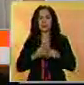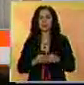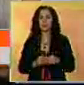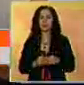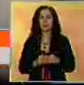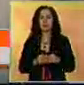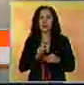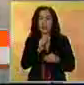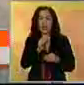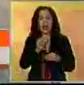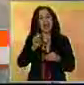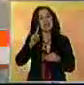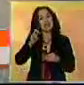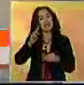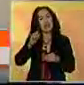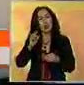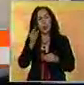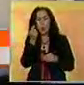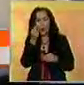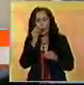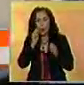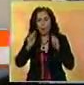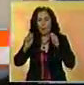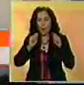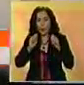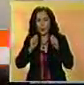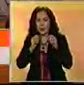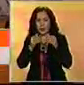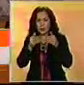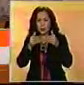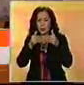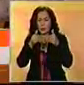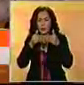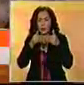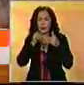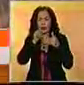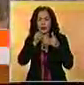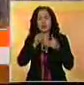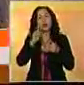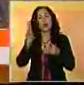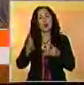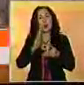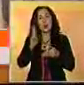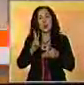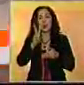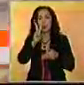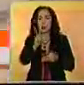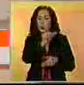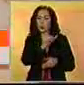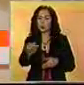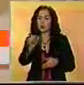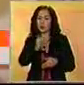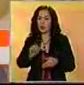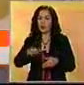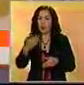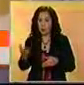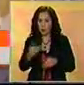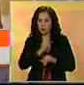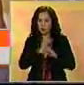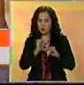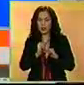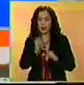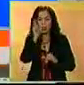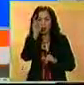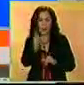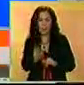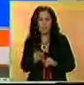Cada alineador tiene un poquito de movimiento, un poquito de corrección. Ese alineador se usa durante 2 semanas. Después de 2 semanas, el